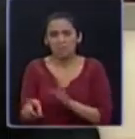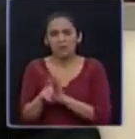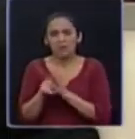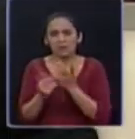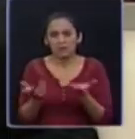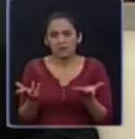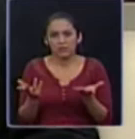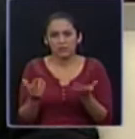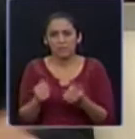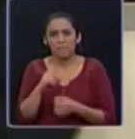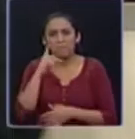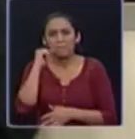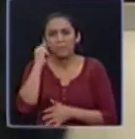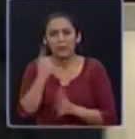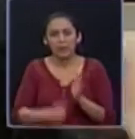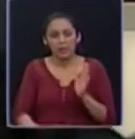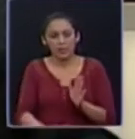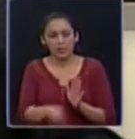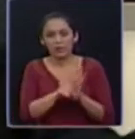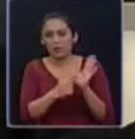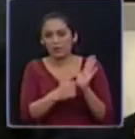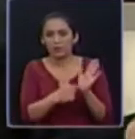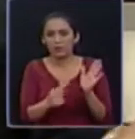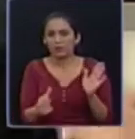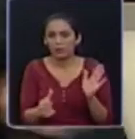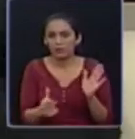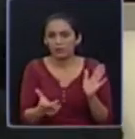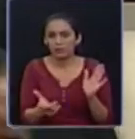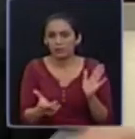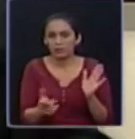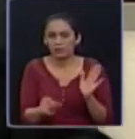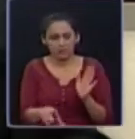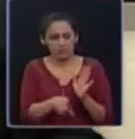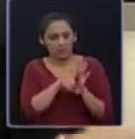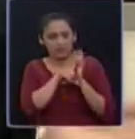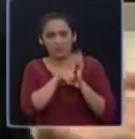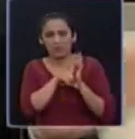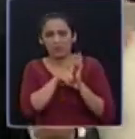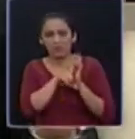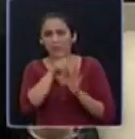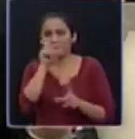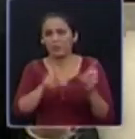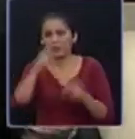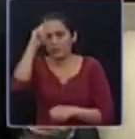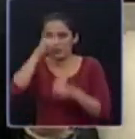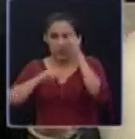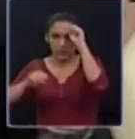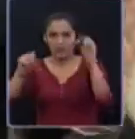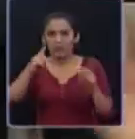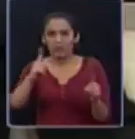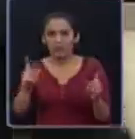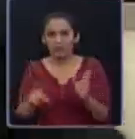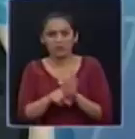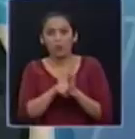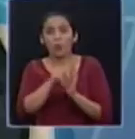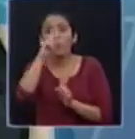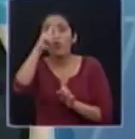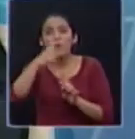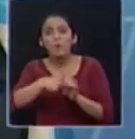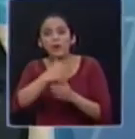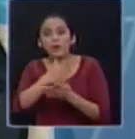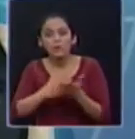qué entonces se han gastado tiempo en aprobar una ley de movilidad urbana que, mire, no ha durado mes y medio? Ahora,